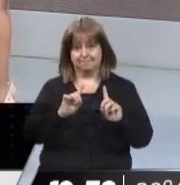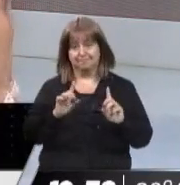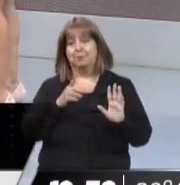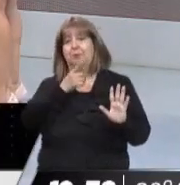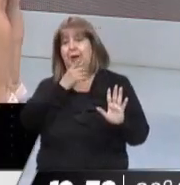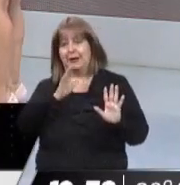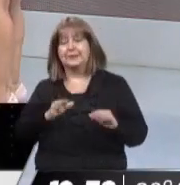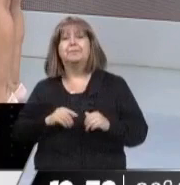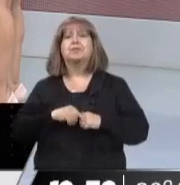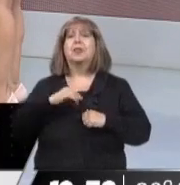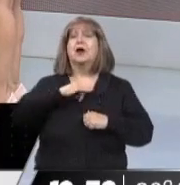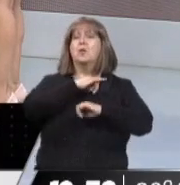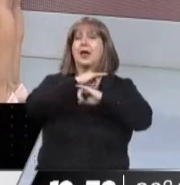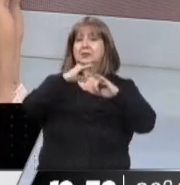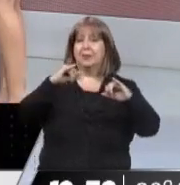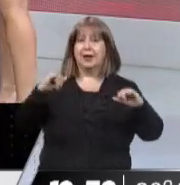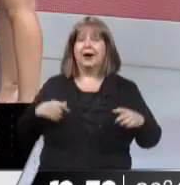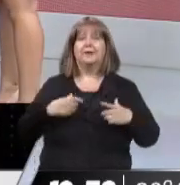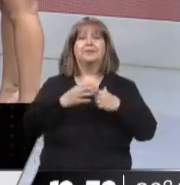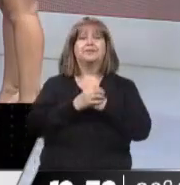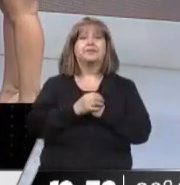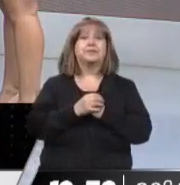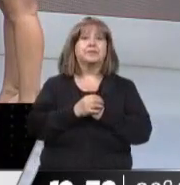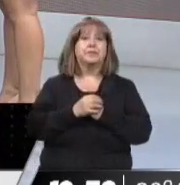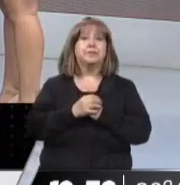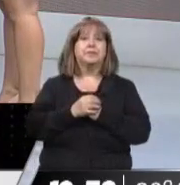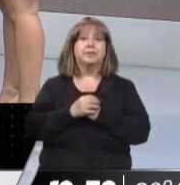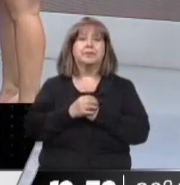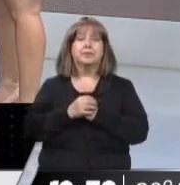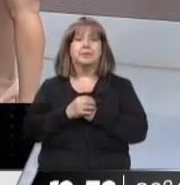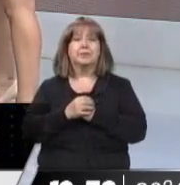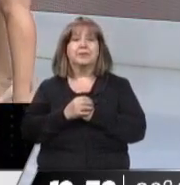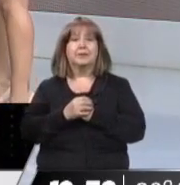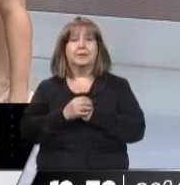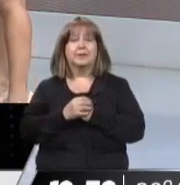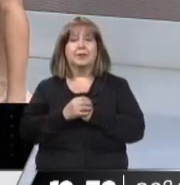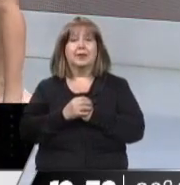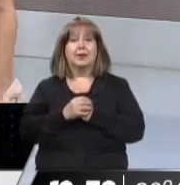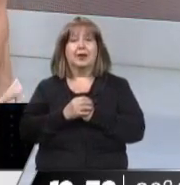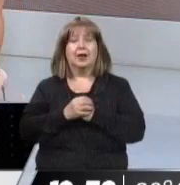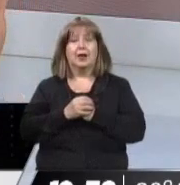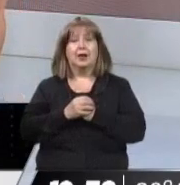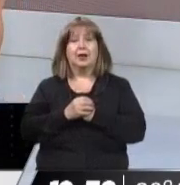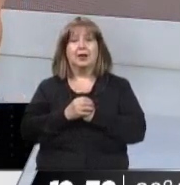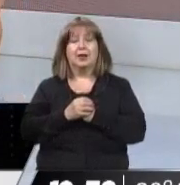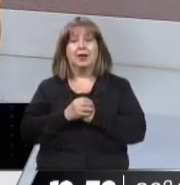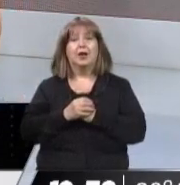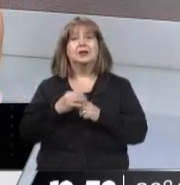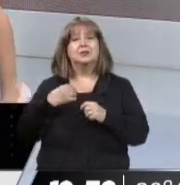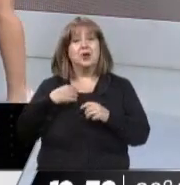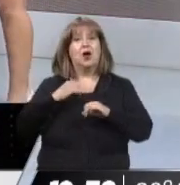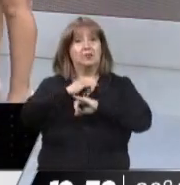esto, es una nenita que le están enseñando las provincias de Argentina. ¡No spoilé! No, bueno, si me vas a tratar así, presentalo vos. Porque